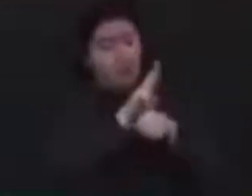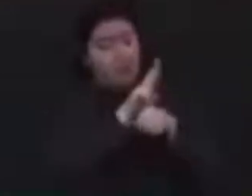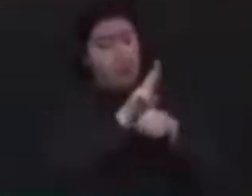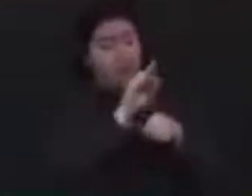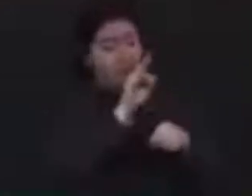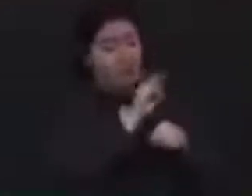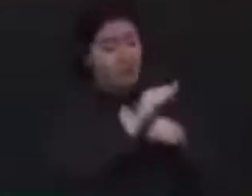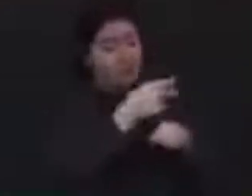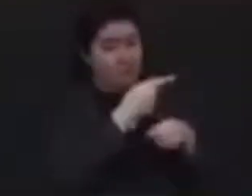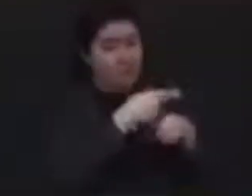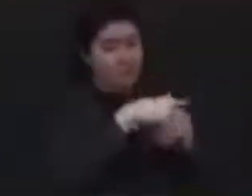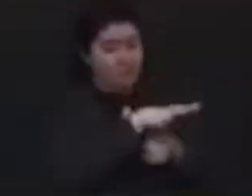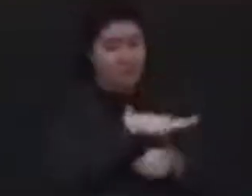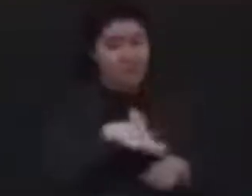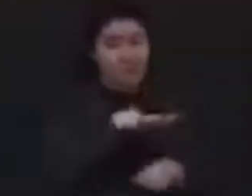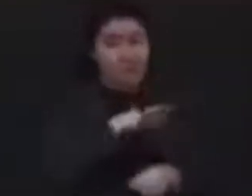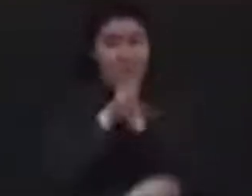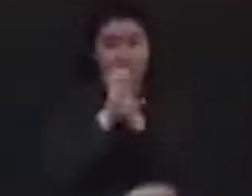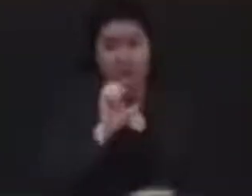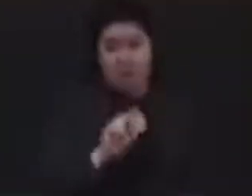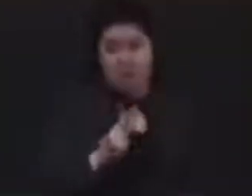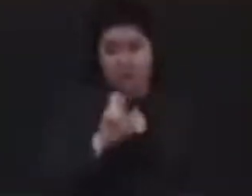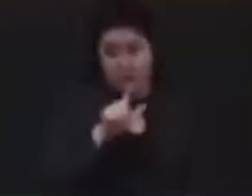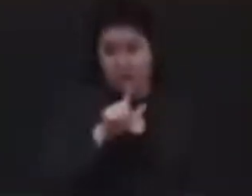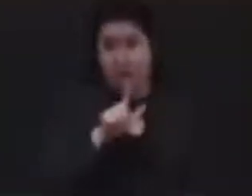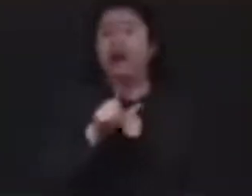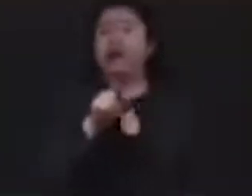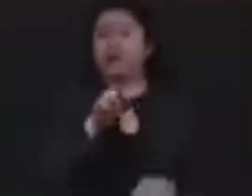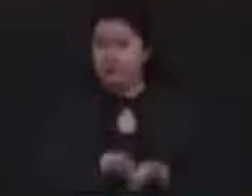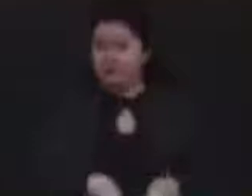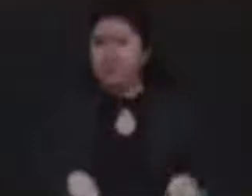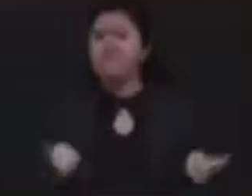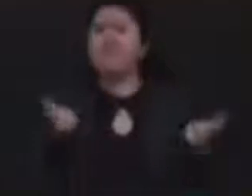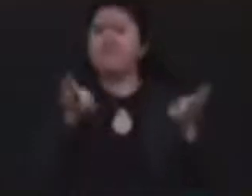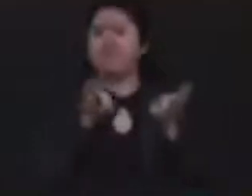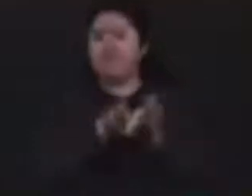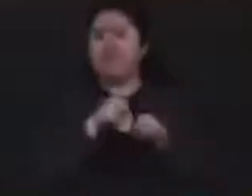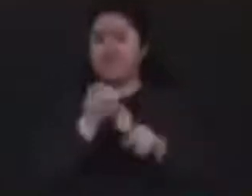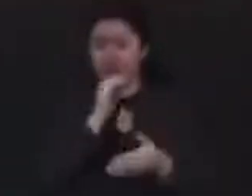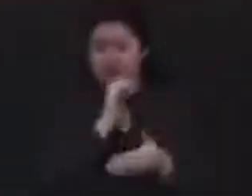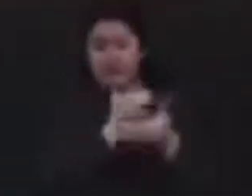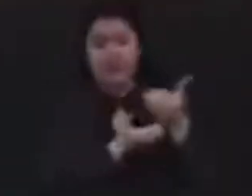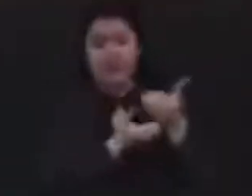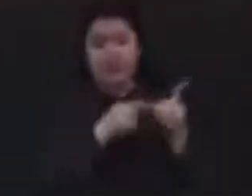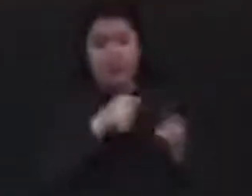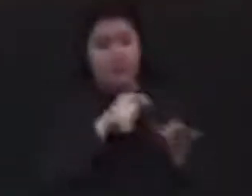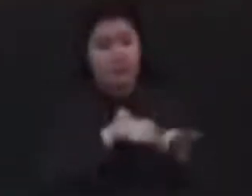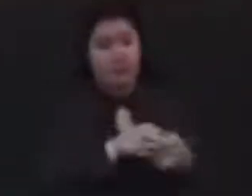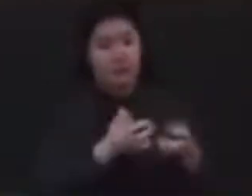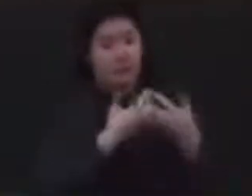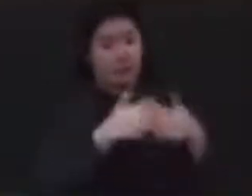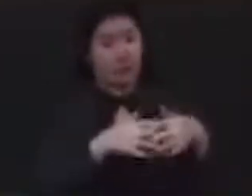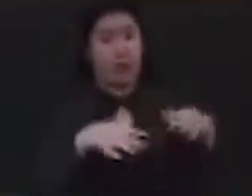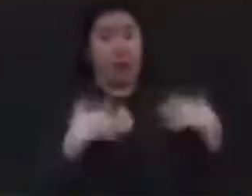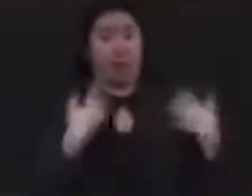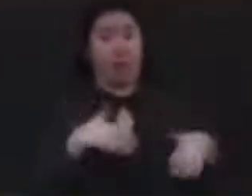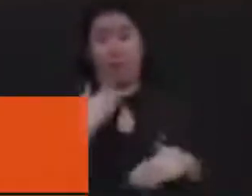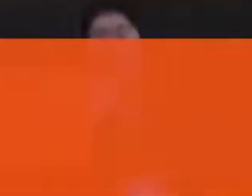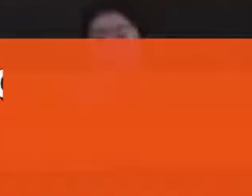pues de un enorme prestigio, repito, y dar a conocer públicamente todo lo que encuentra